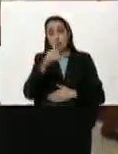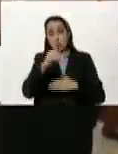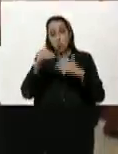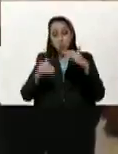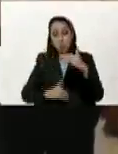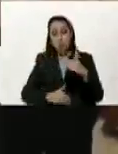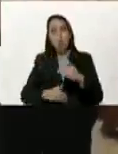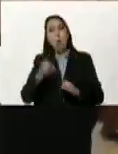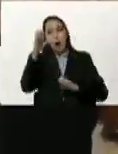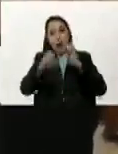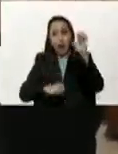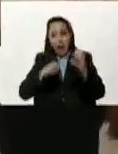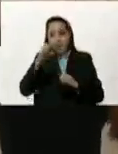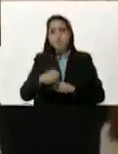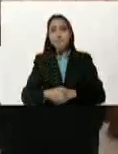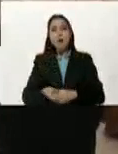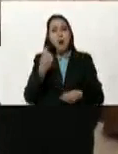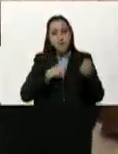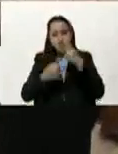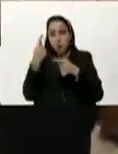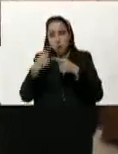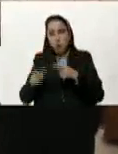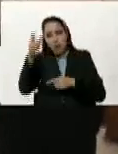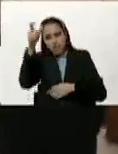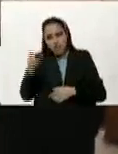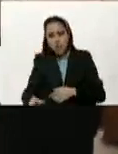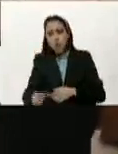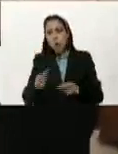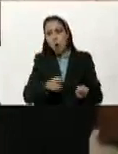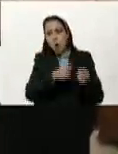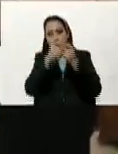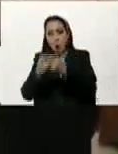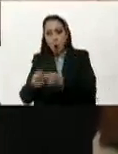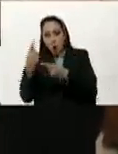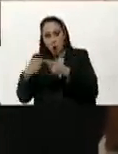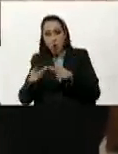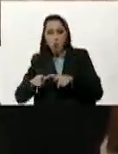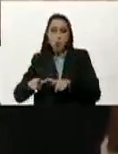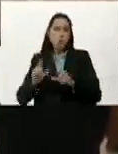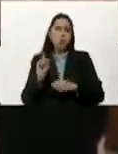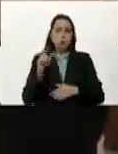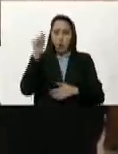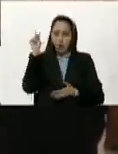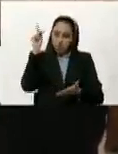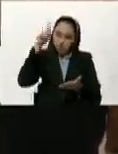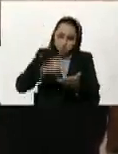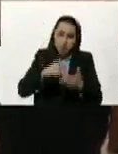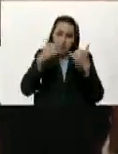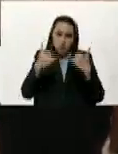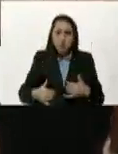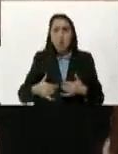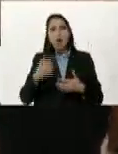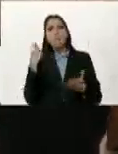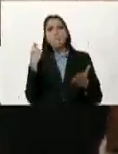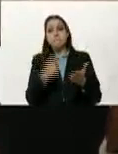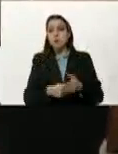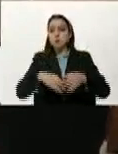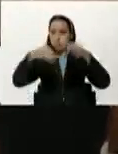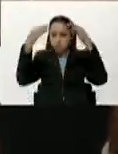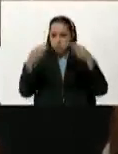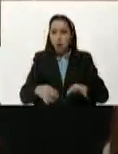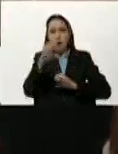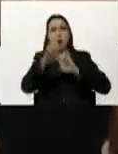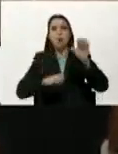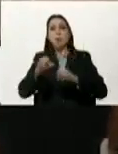tenía que vendérselo un intermediario y él lo llevaba a otro sitio ahora no va a venir aquí a este sitio a rimar le van a pagar al precio que corresponde al